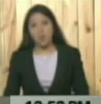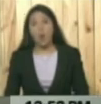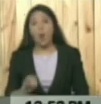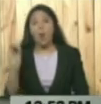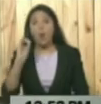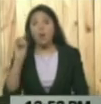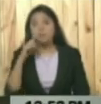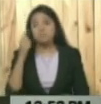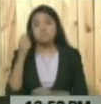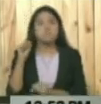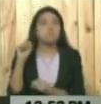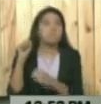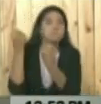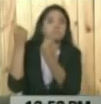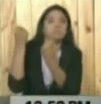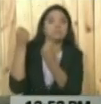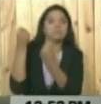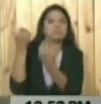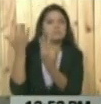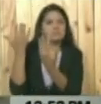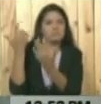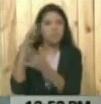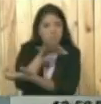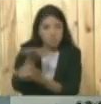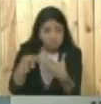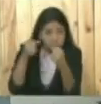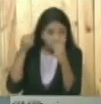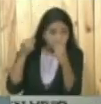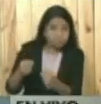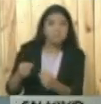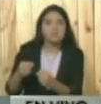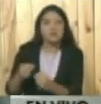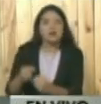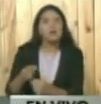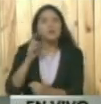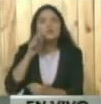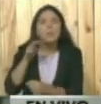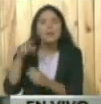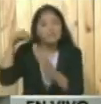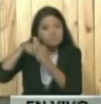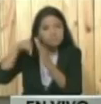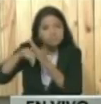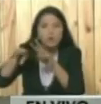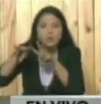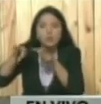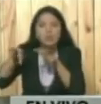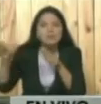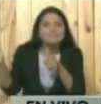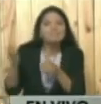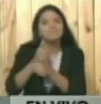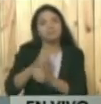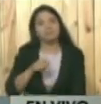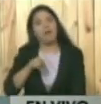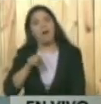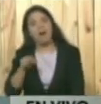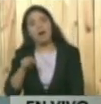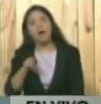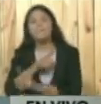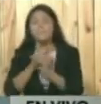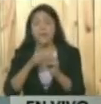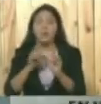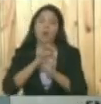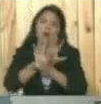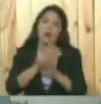lado y obviar una crisis profunda y no ver sus causas. A veces, y lo decimos con mucho